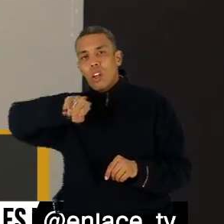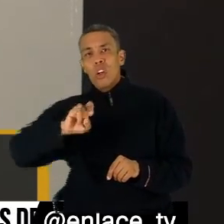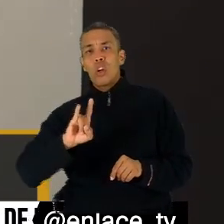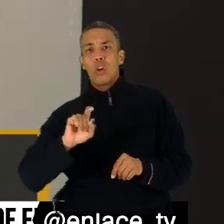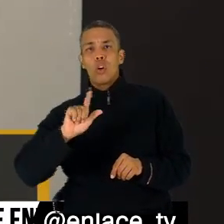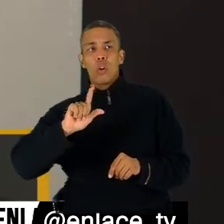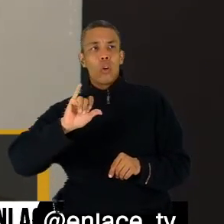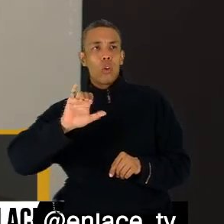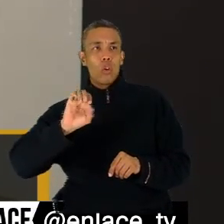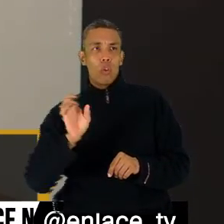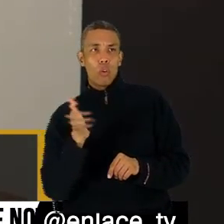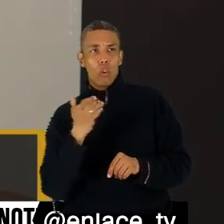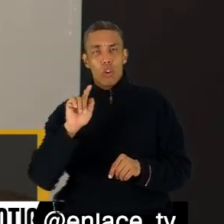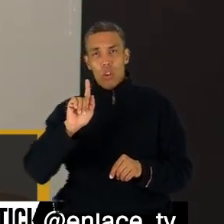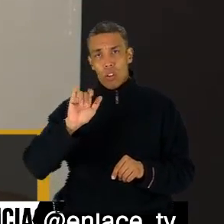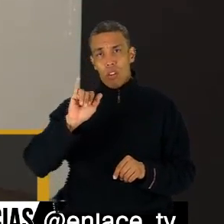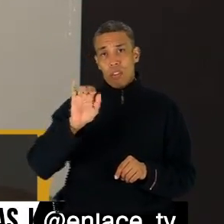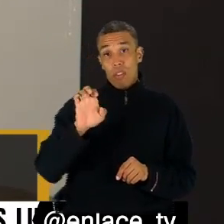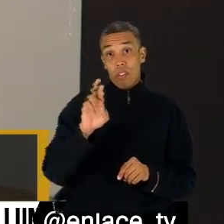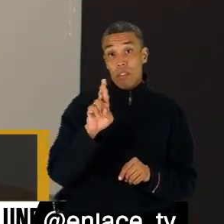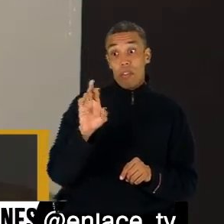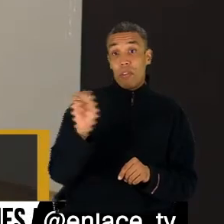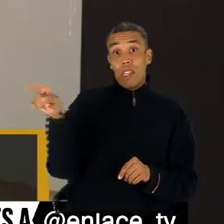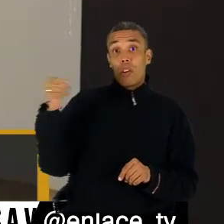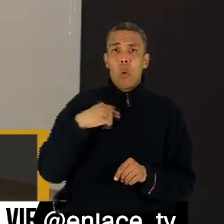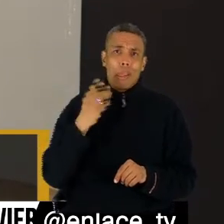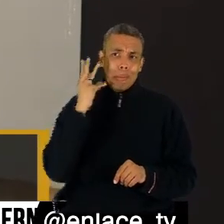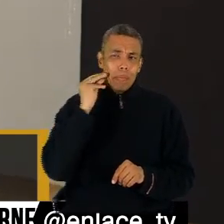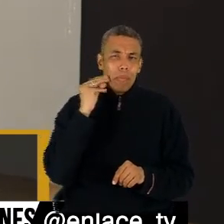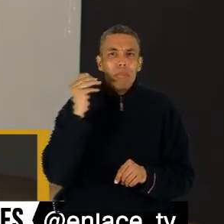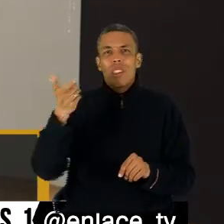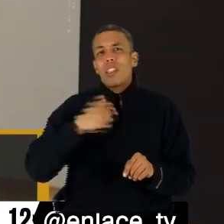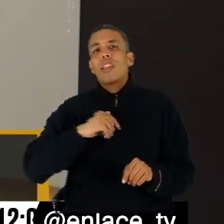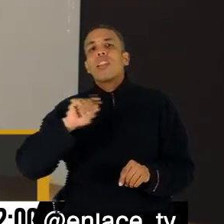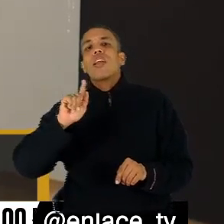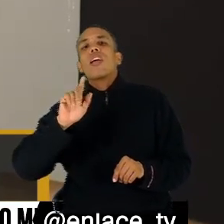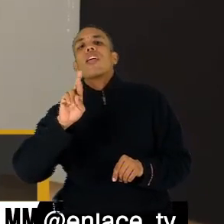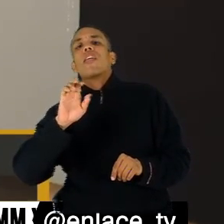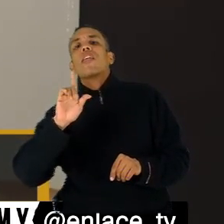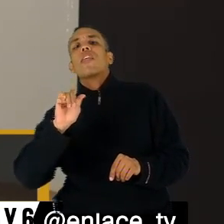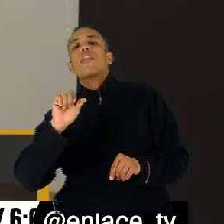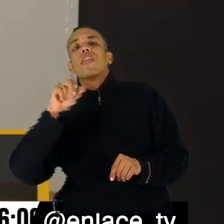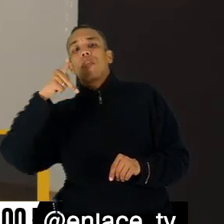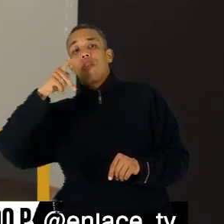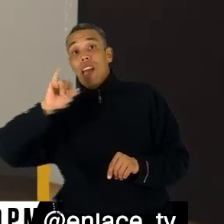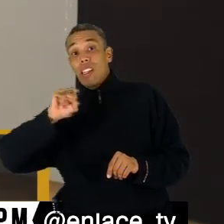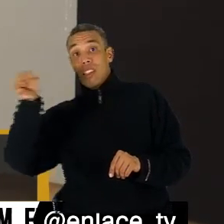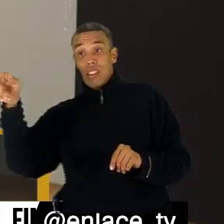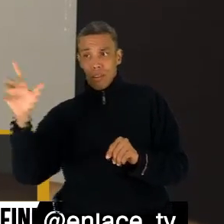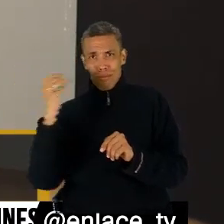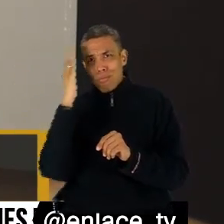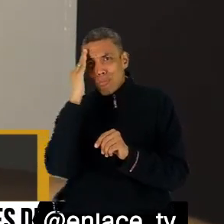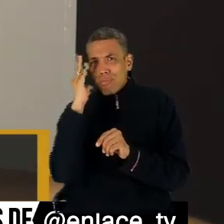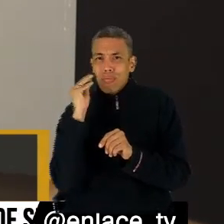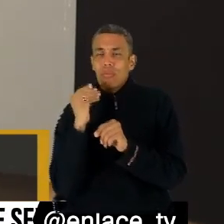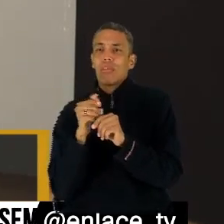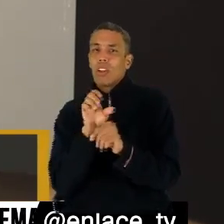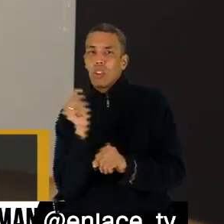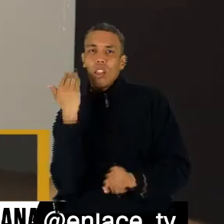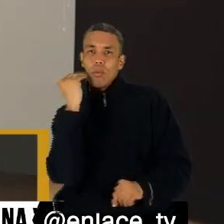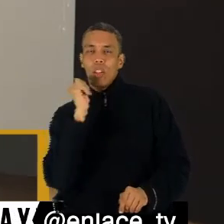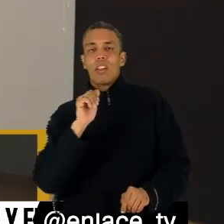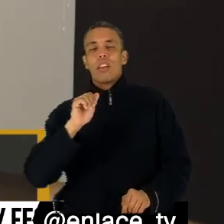la Universidad Nacional. Viene la doctora profesora también geóloga Ana María Llorente, que es una persona que ha